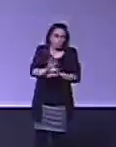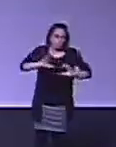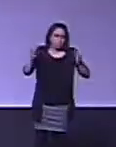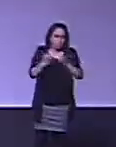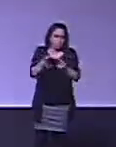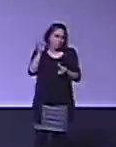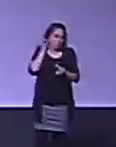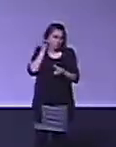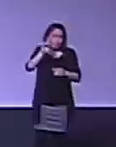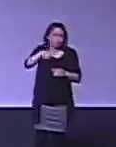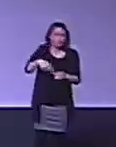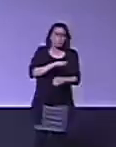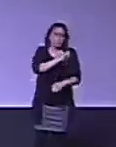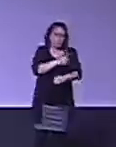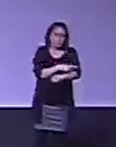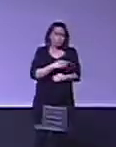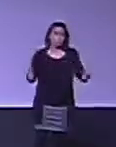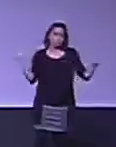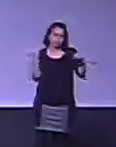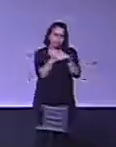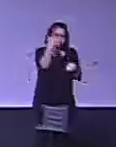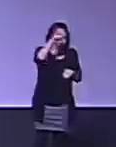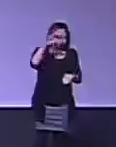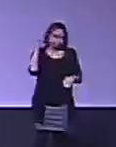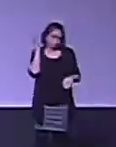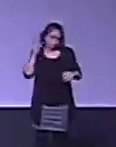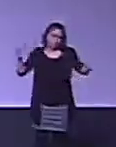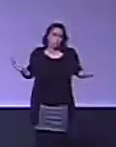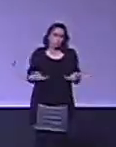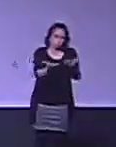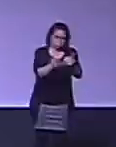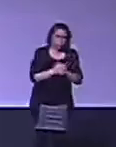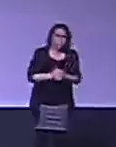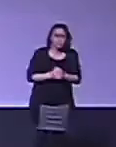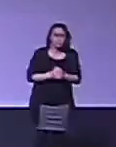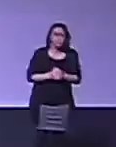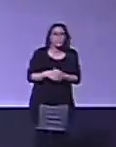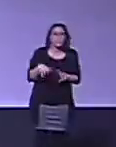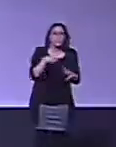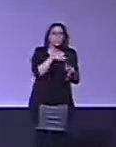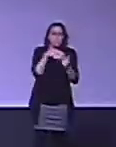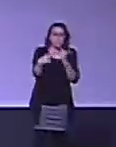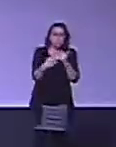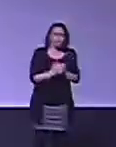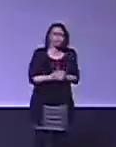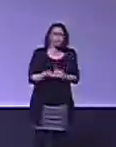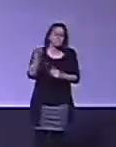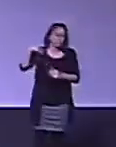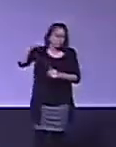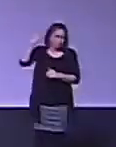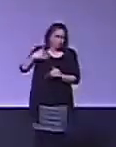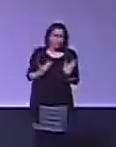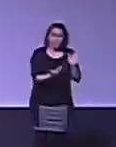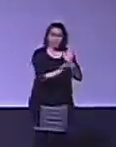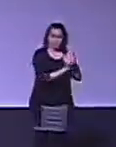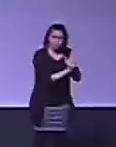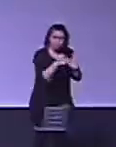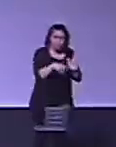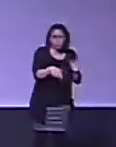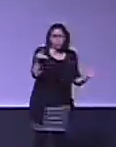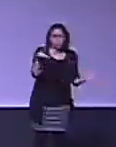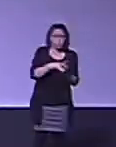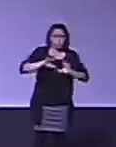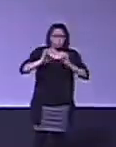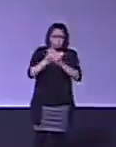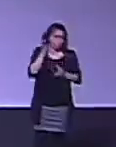de género en el deporte. Frontoiak, gure protagonisten arrakastaren lekuko izan ziren, eta gurekin gaur omenaldi honetan